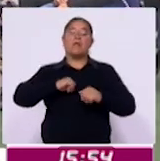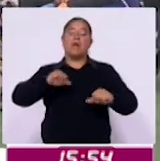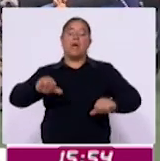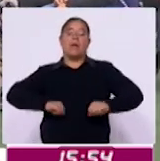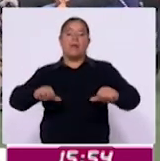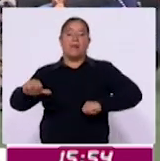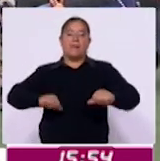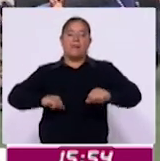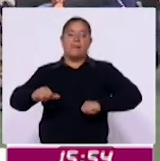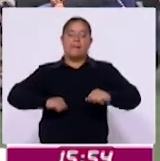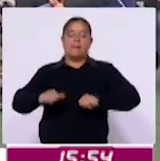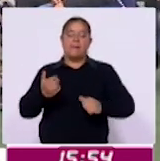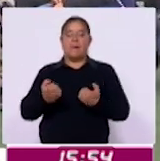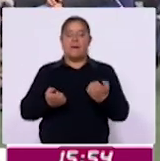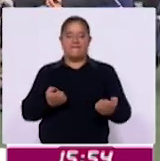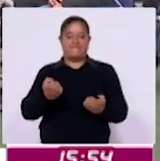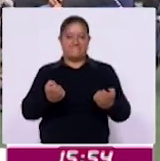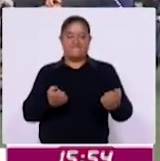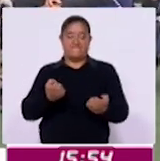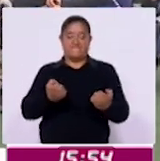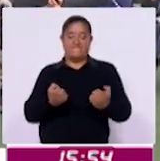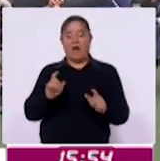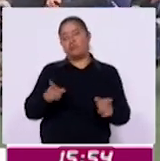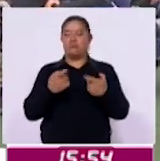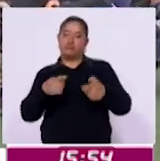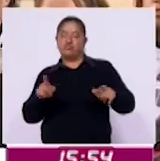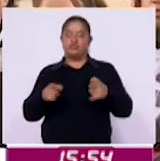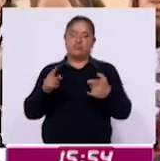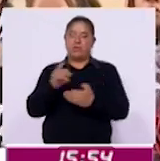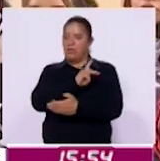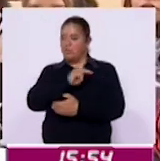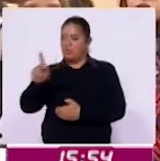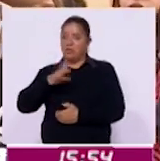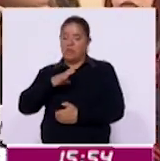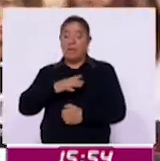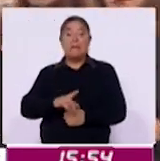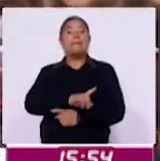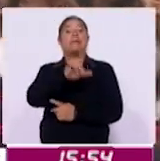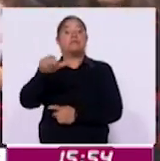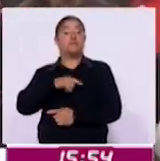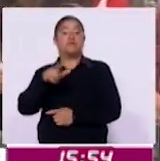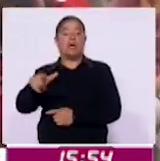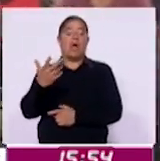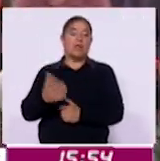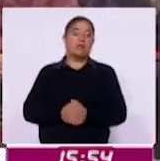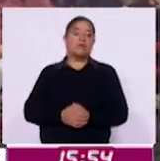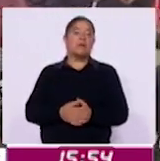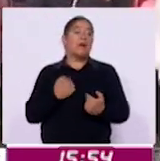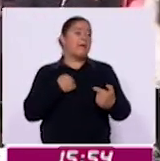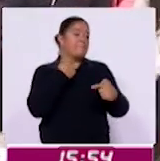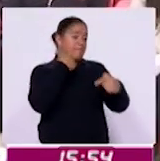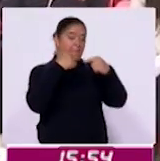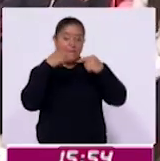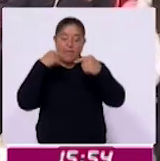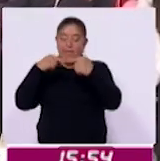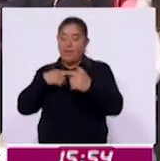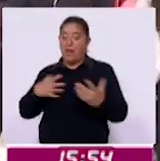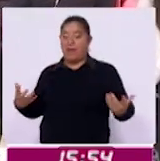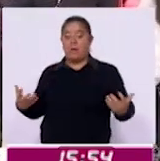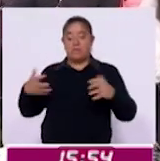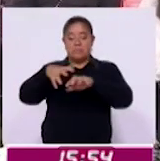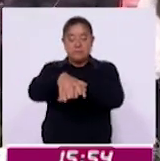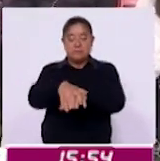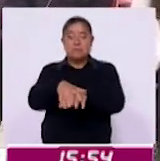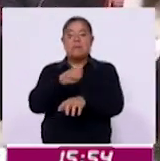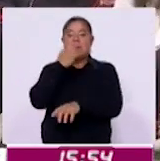musicalizada que puso en todo momento a las asistentes en movimiento. Posteriormente vino la sesión lúdica de rompehielo donde se integraron escolares de